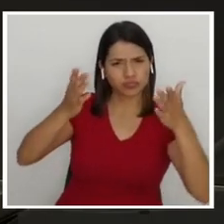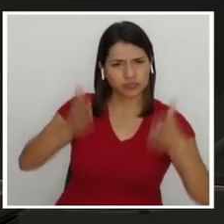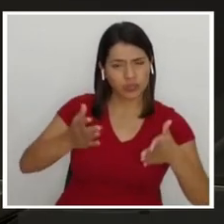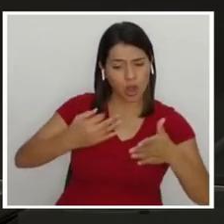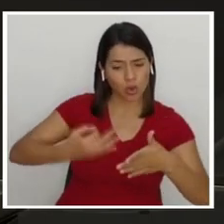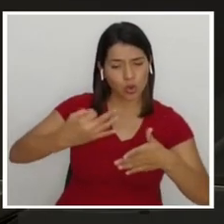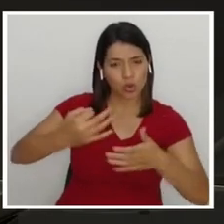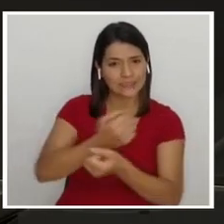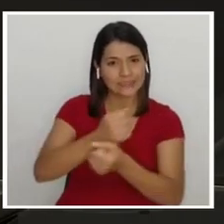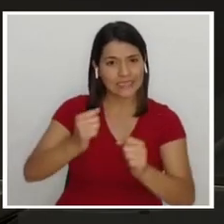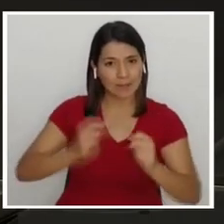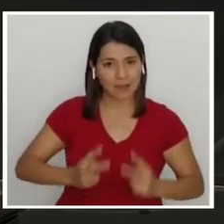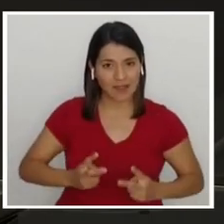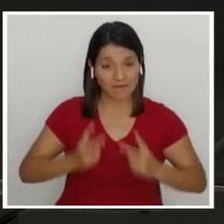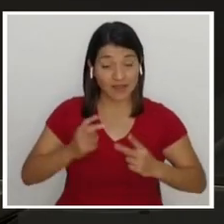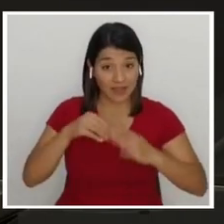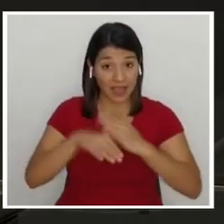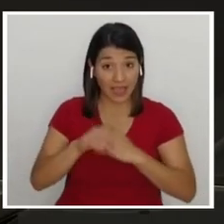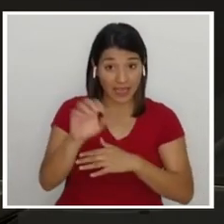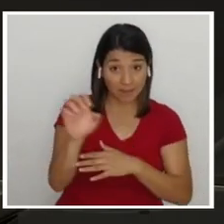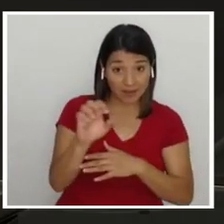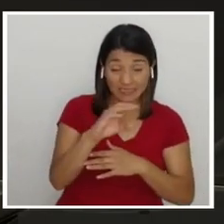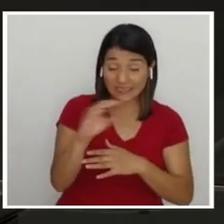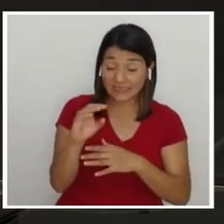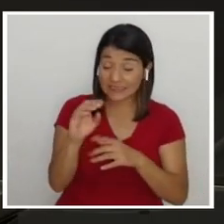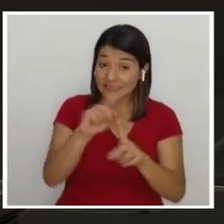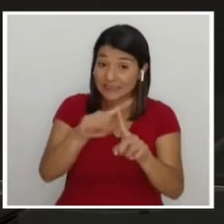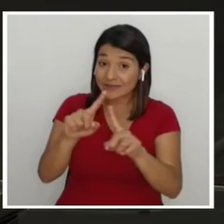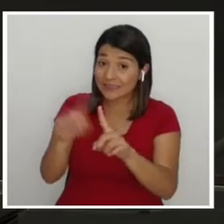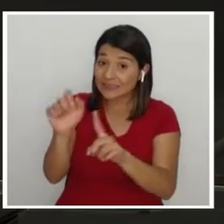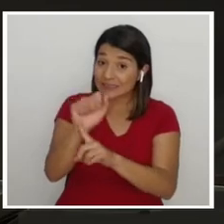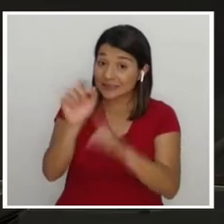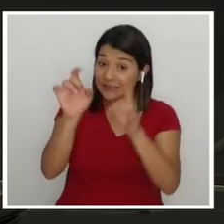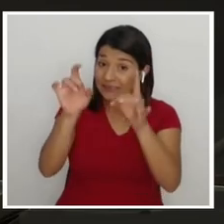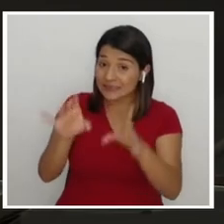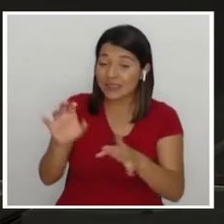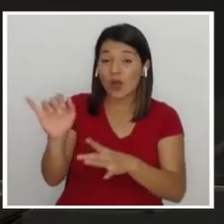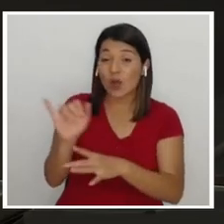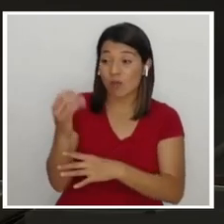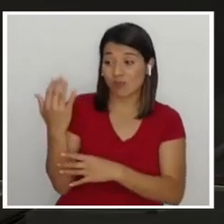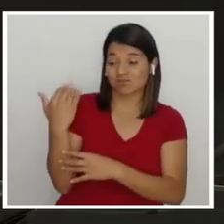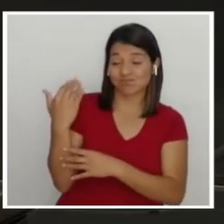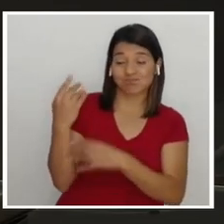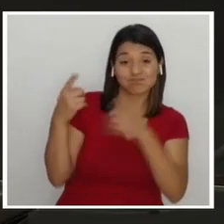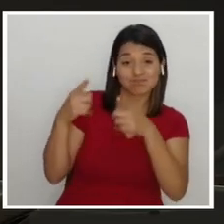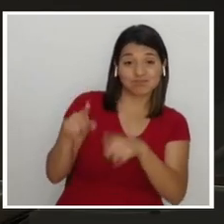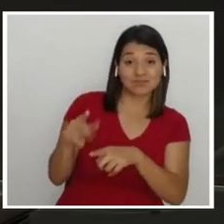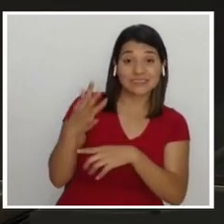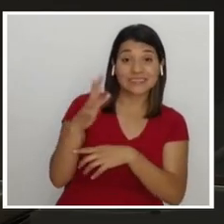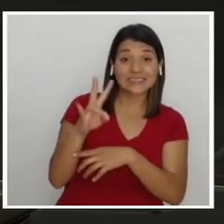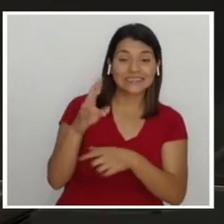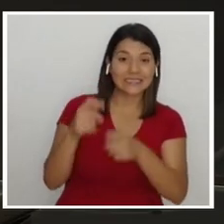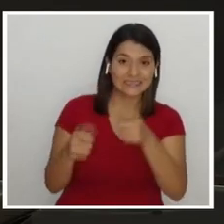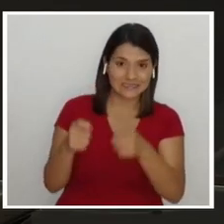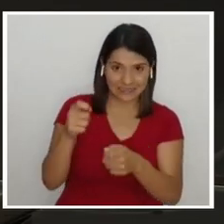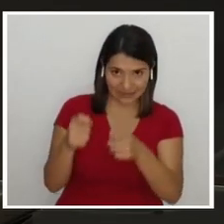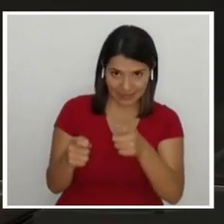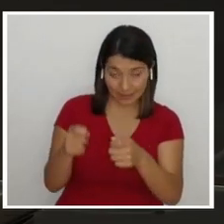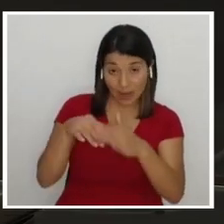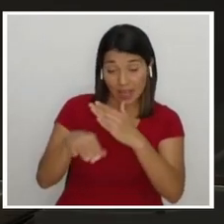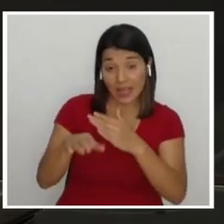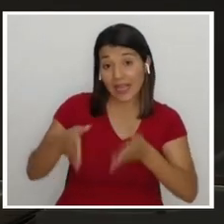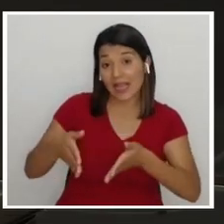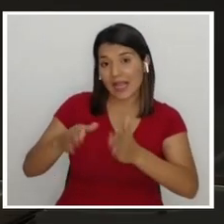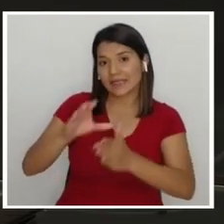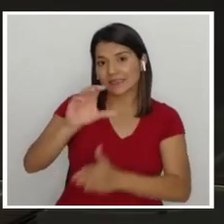y diferentes tragedias, como lo fue la lamentablemente ocurrida el pasado 17 de septiembre en Cambronero, donde